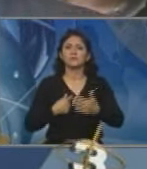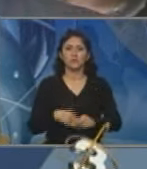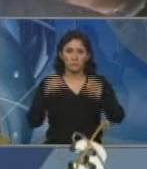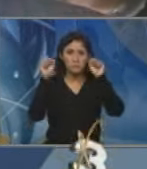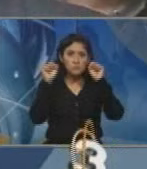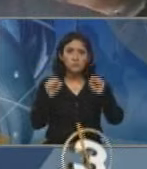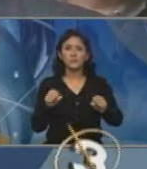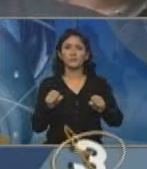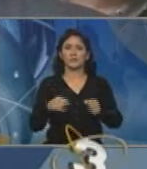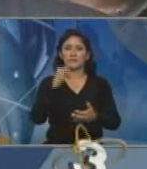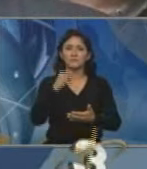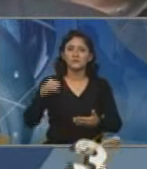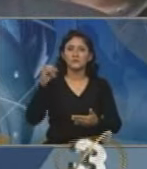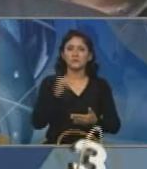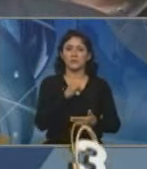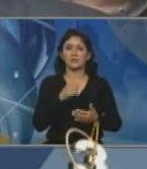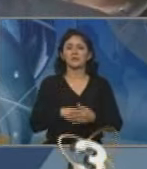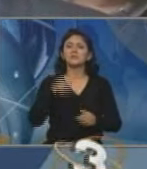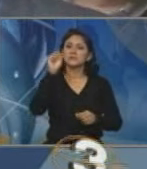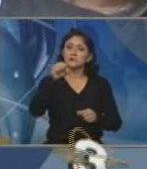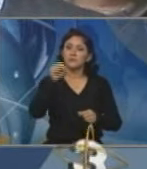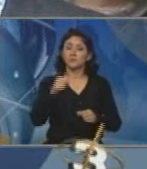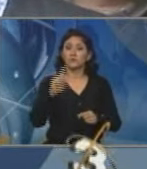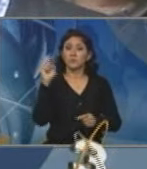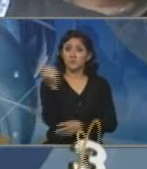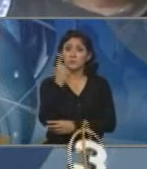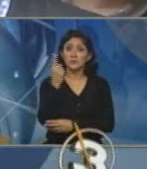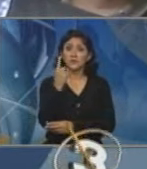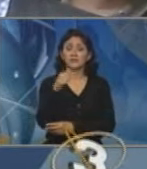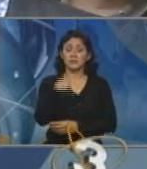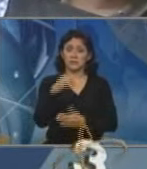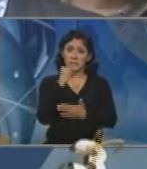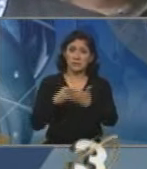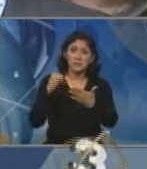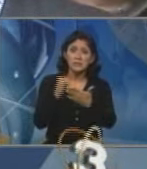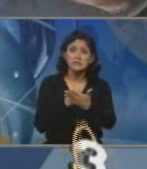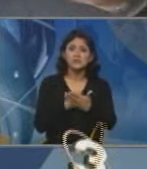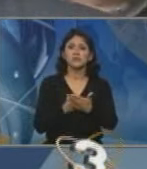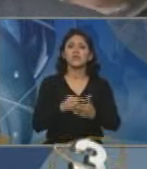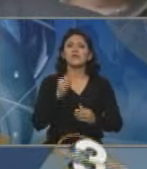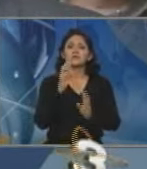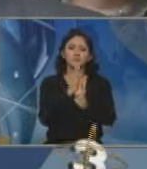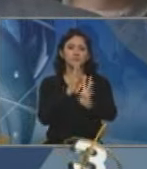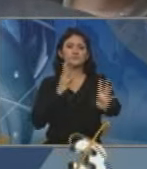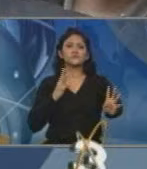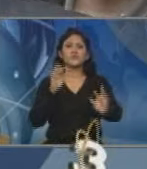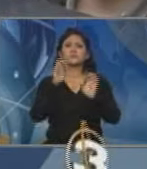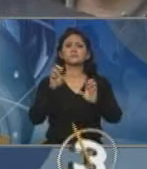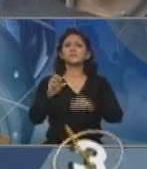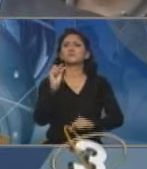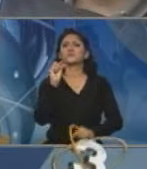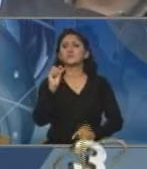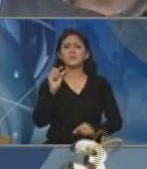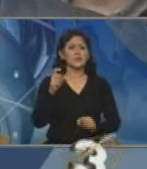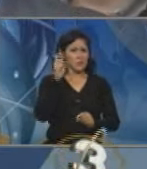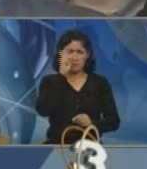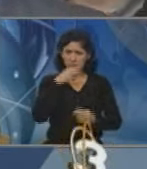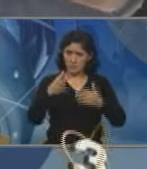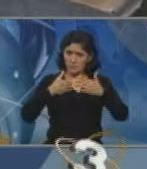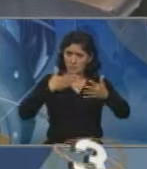Y si en esta segunda vuelta disminuye la proporción electoral, no va a dañar el